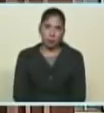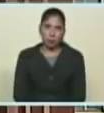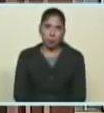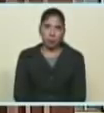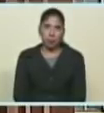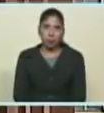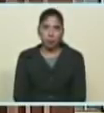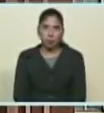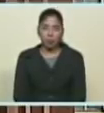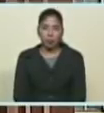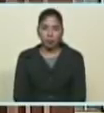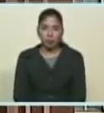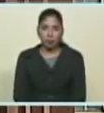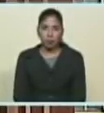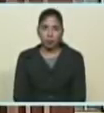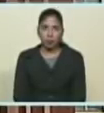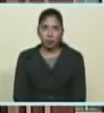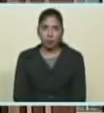así lo vamos a ver, ¿no?